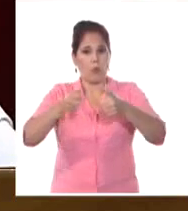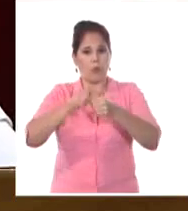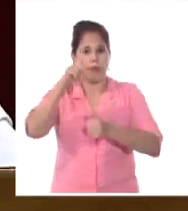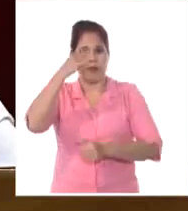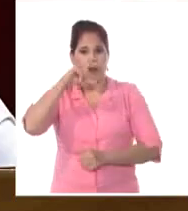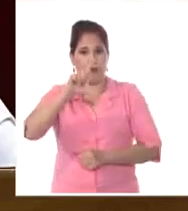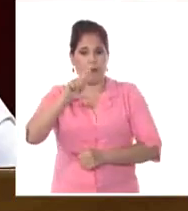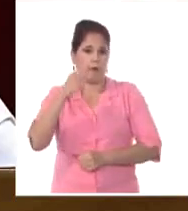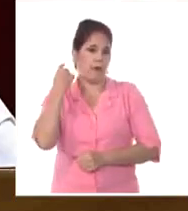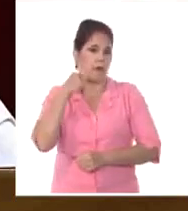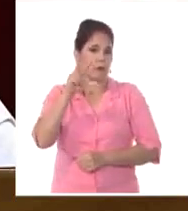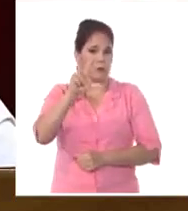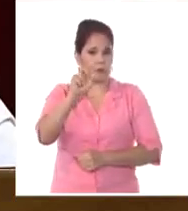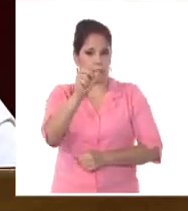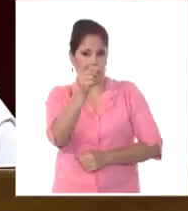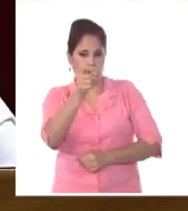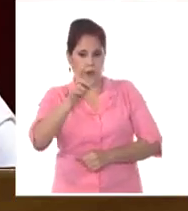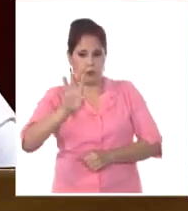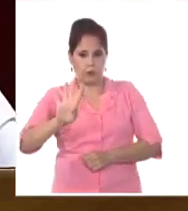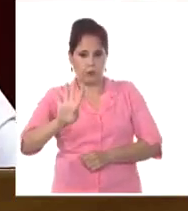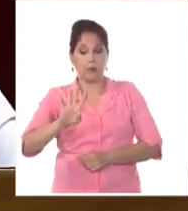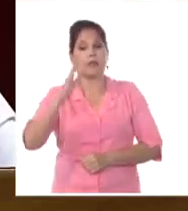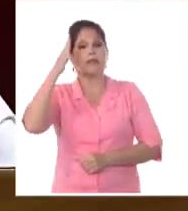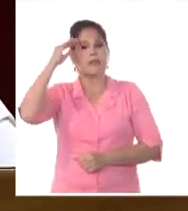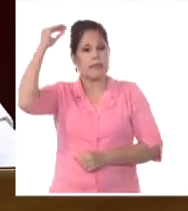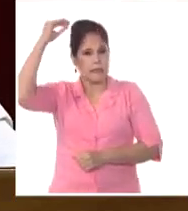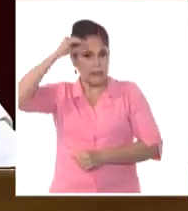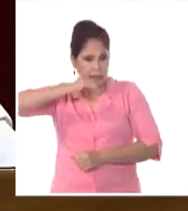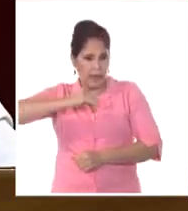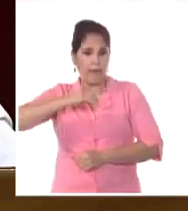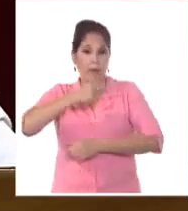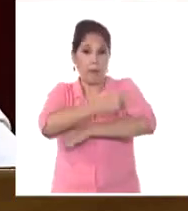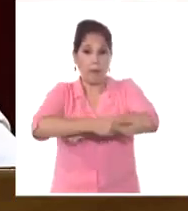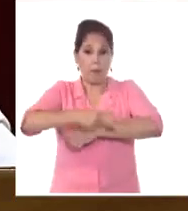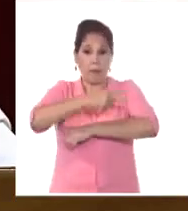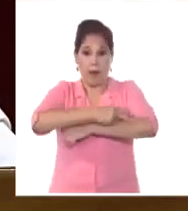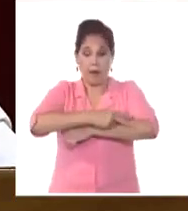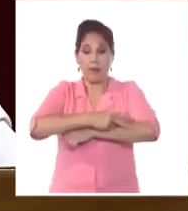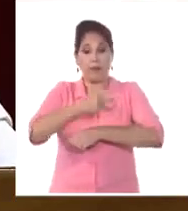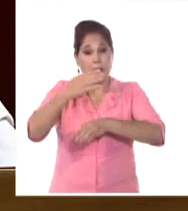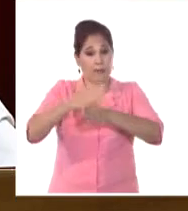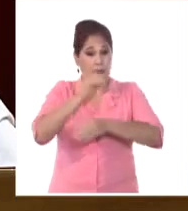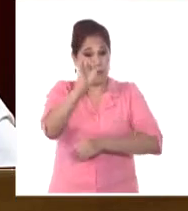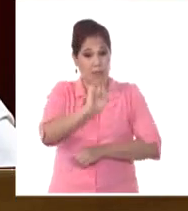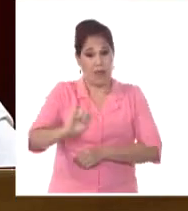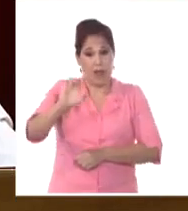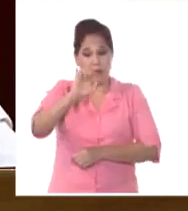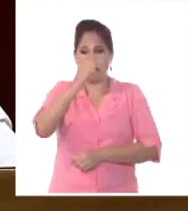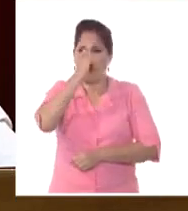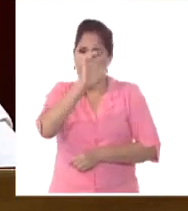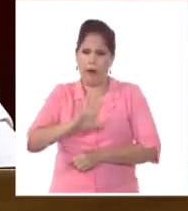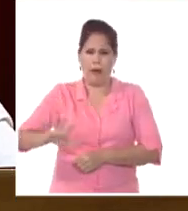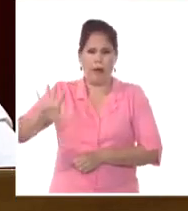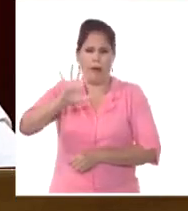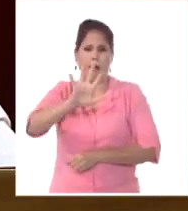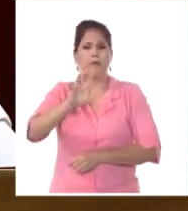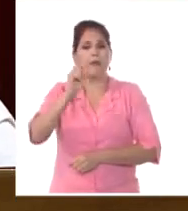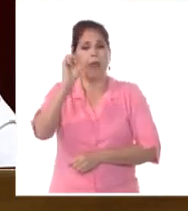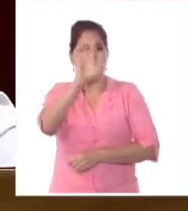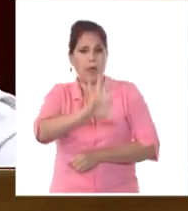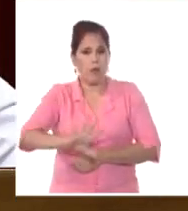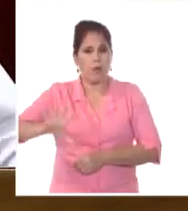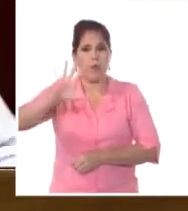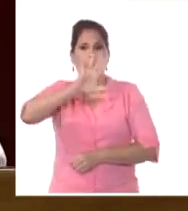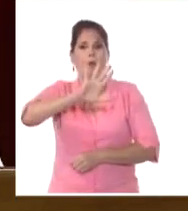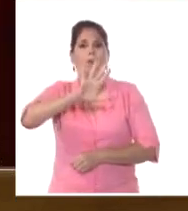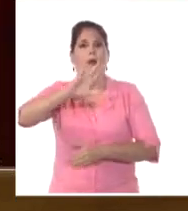en 2014. Sabemos que muchos de los países de Asia y Oceanía, África y Medio Oriente, Europa, América